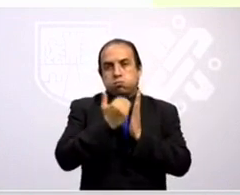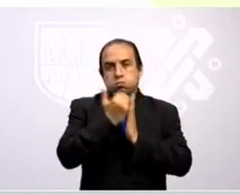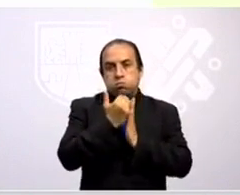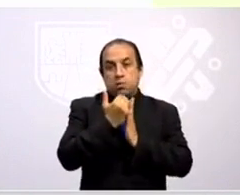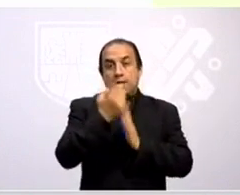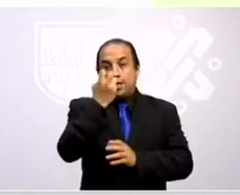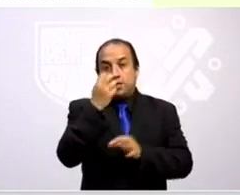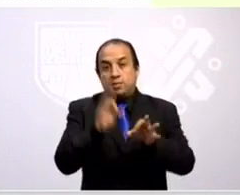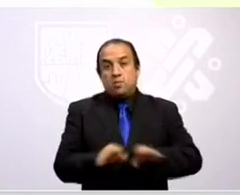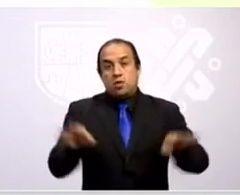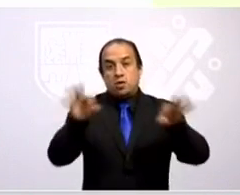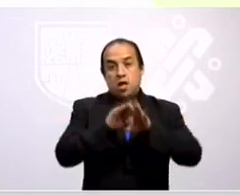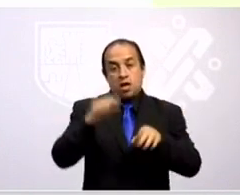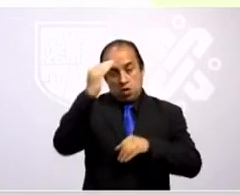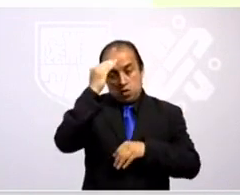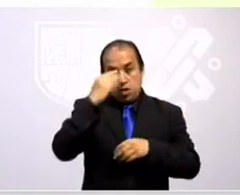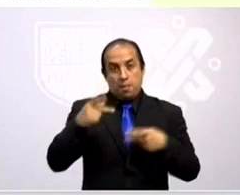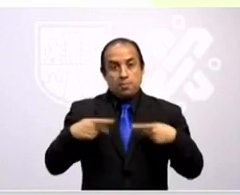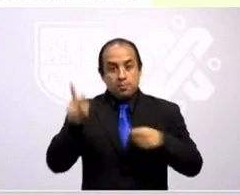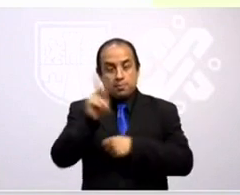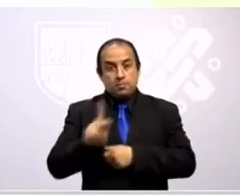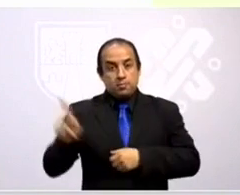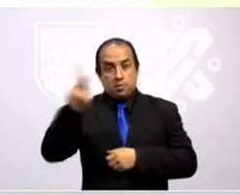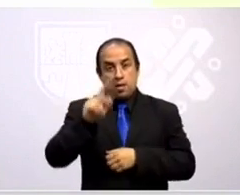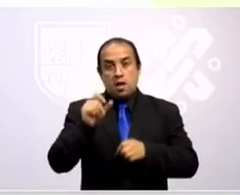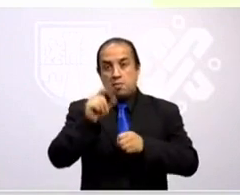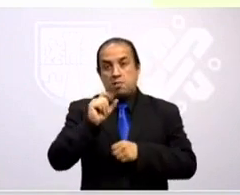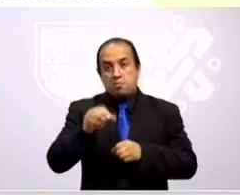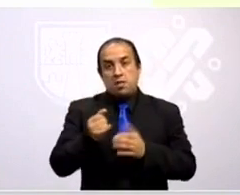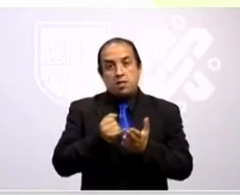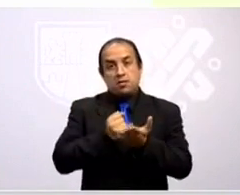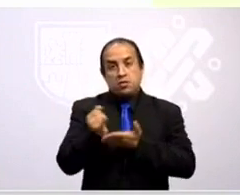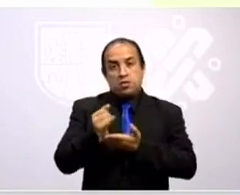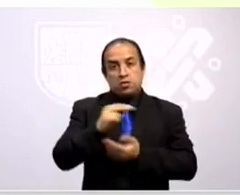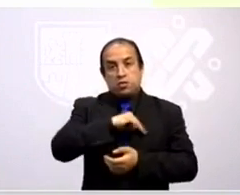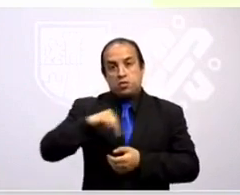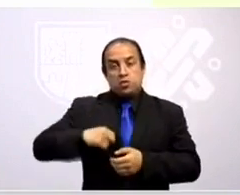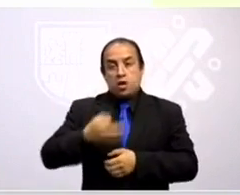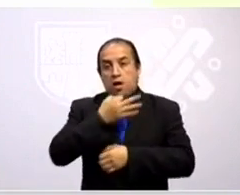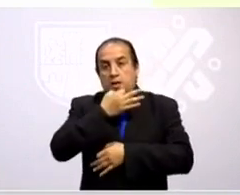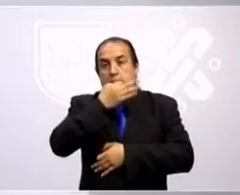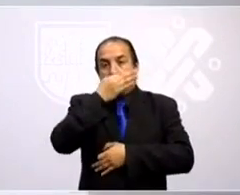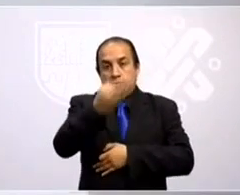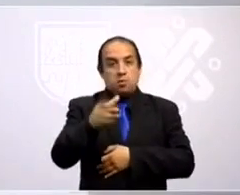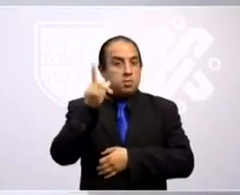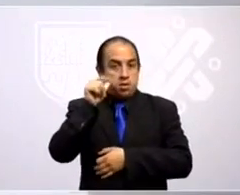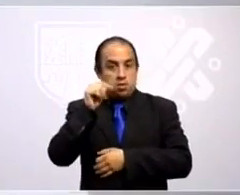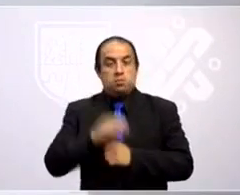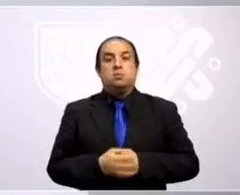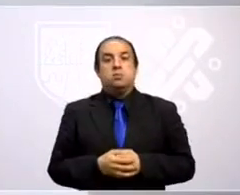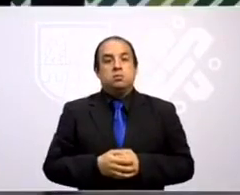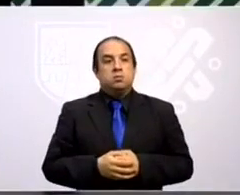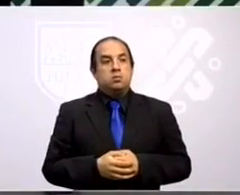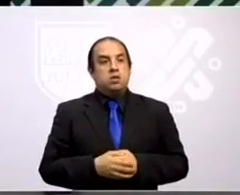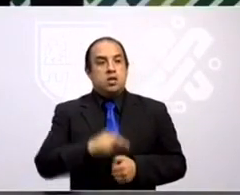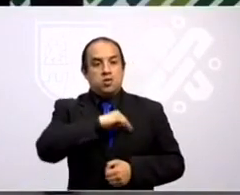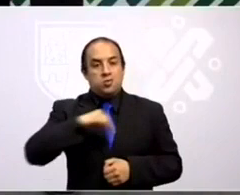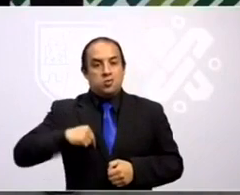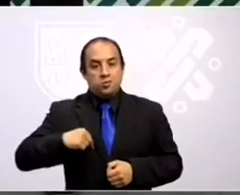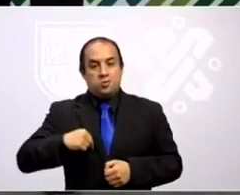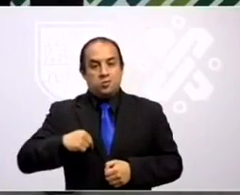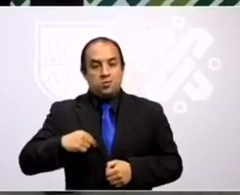es importante que lo conozca la ciudadanía por algunas medidas que anunciaremos el día de mañana o sea que estamos